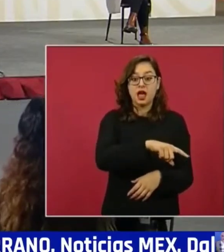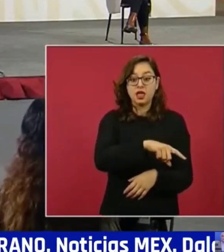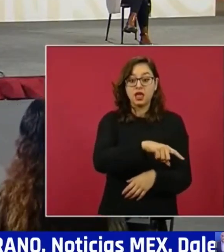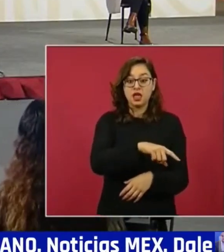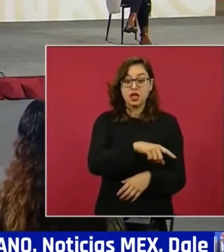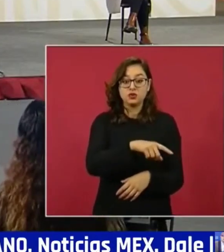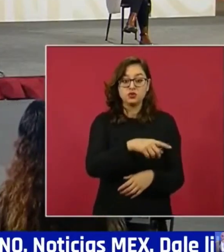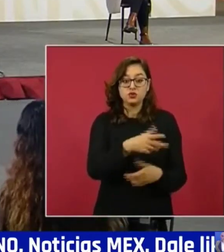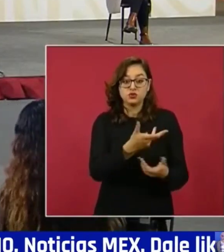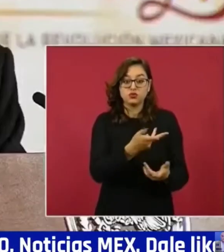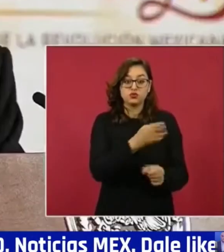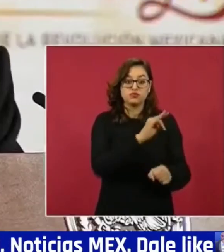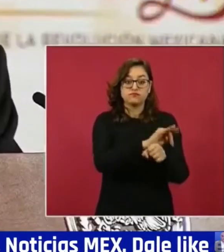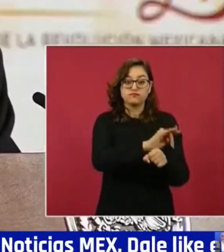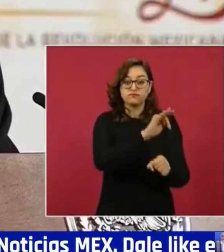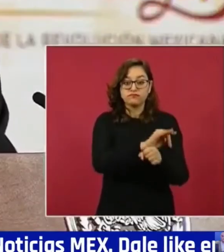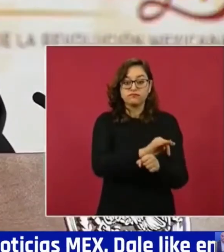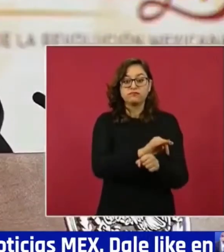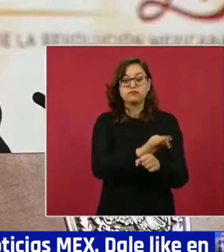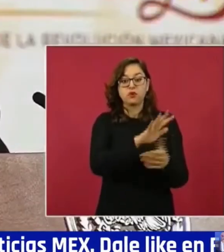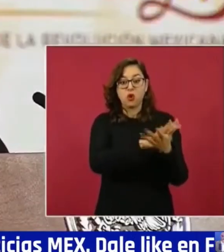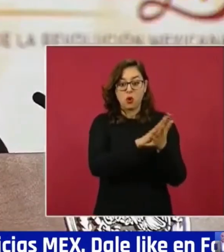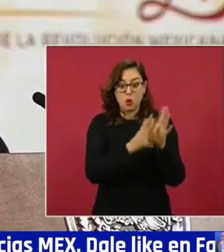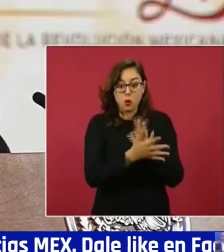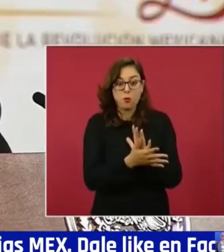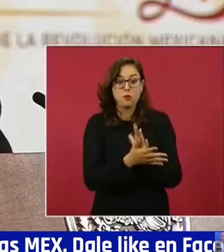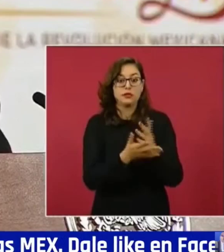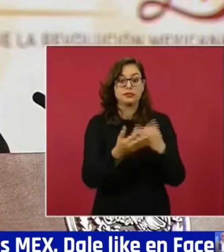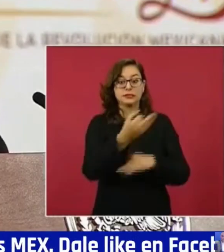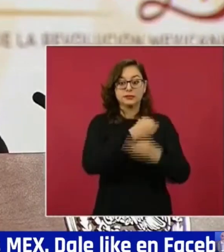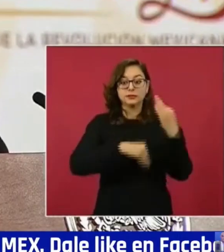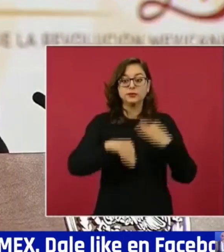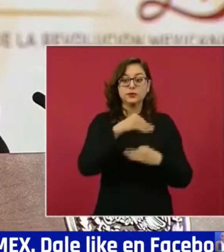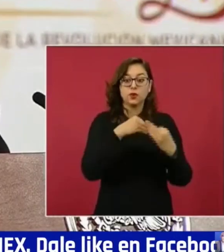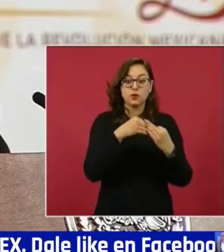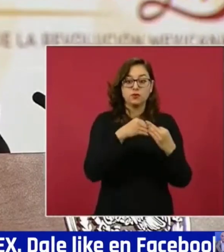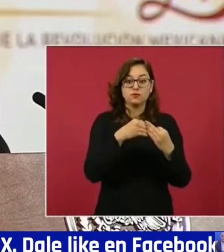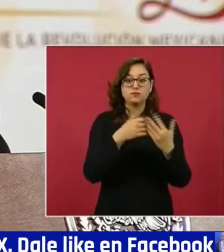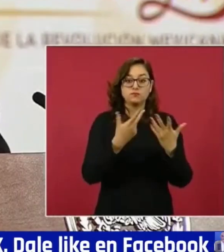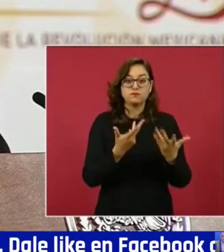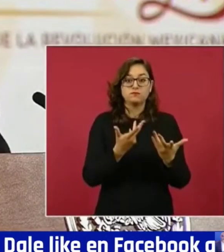para legitimar todas estas